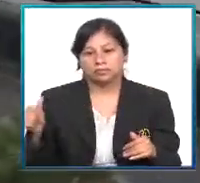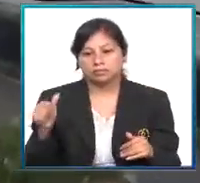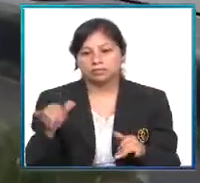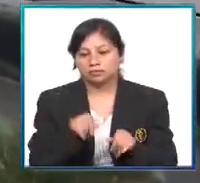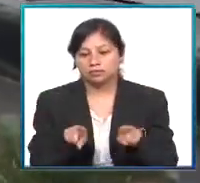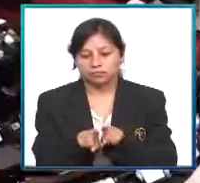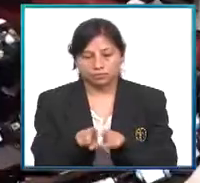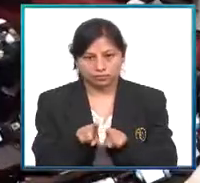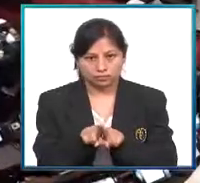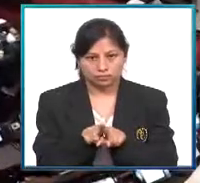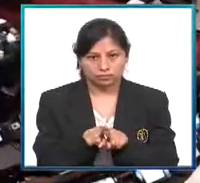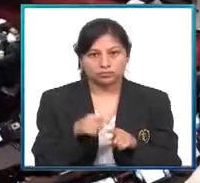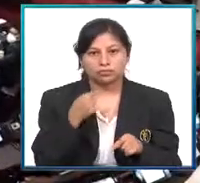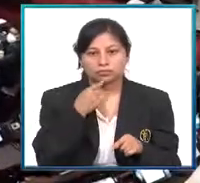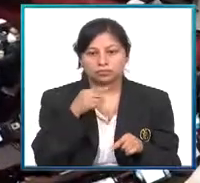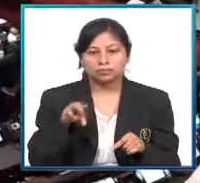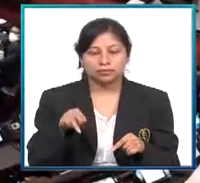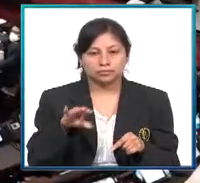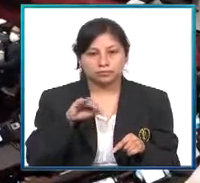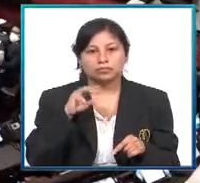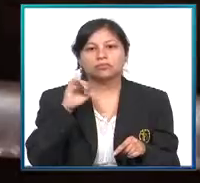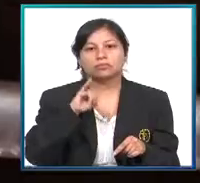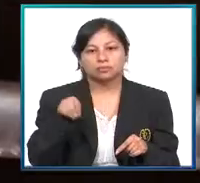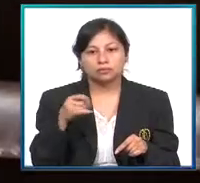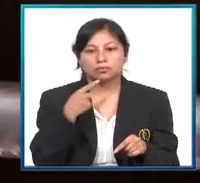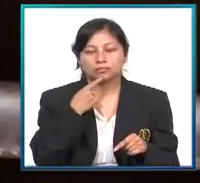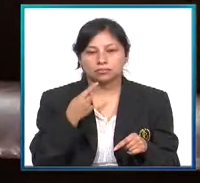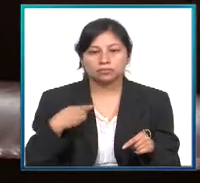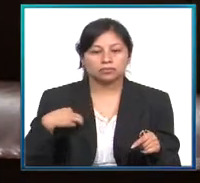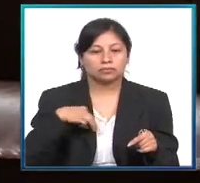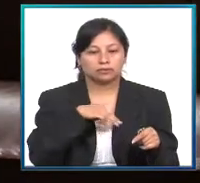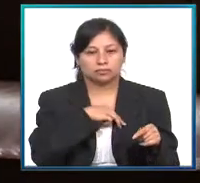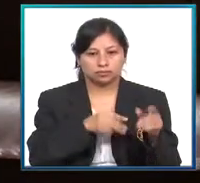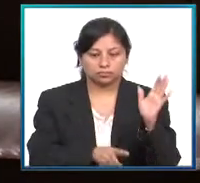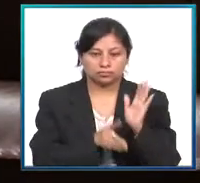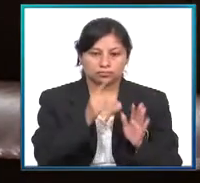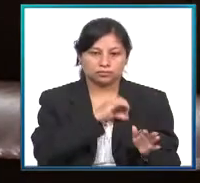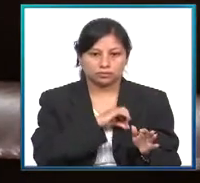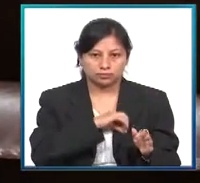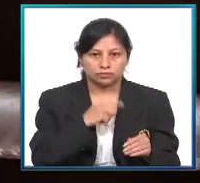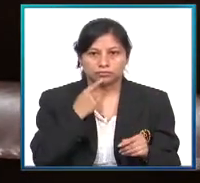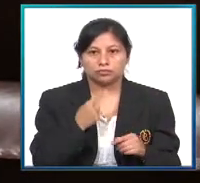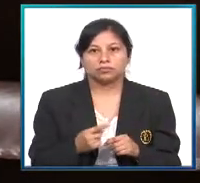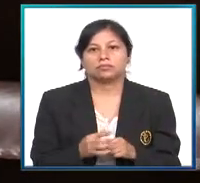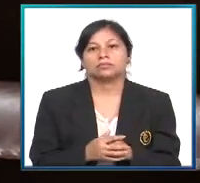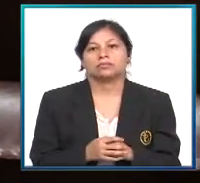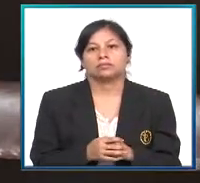tribunales de igual categoría, mientras que el martes y el jueves se reanudará la interpelación al ministro de Desarrollo Social.